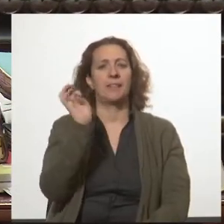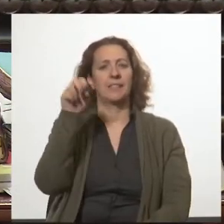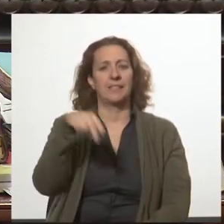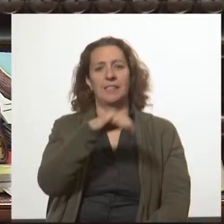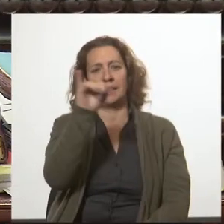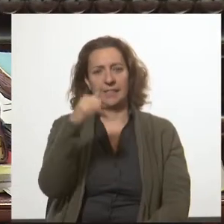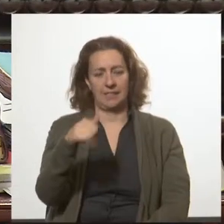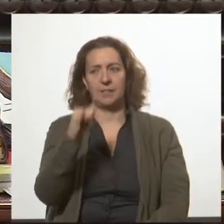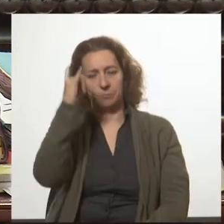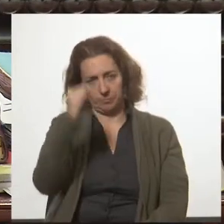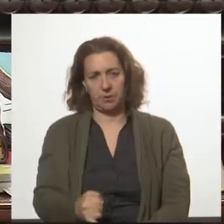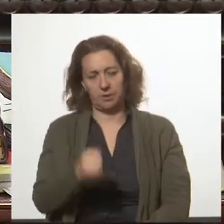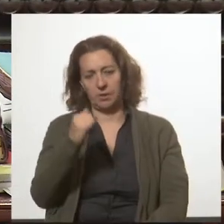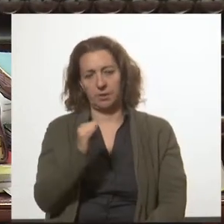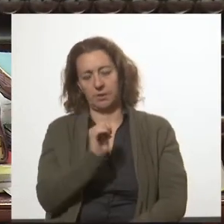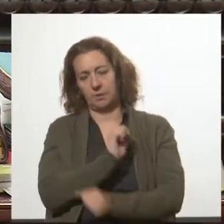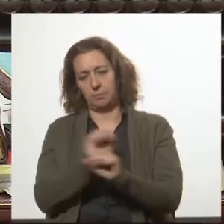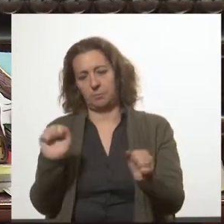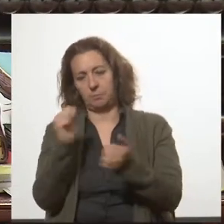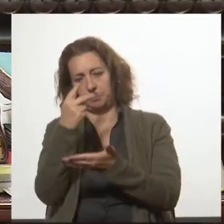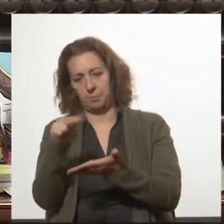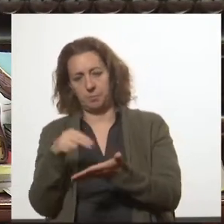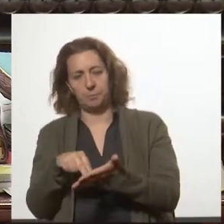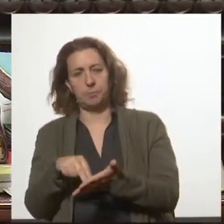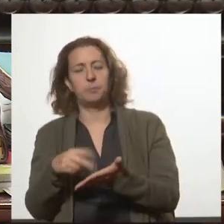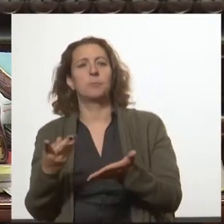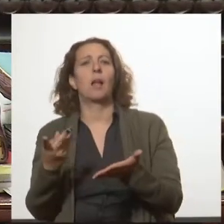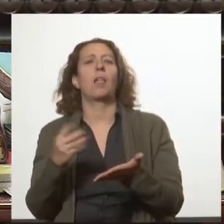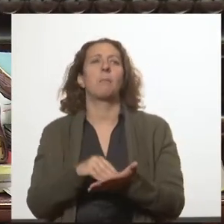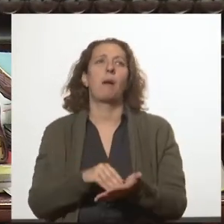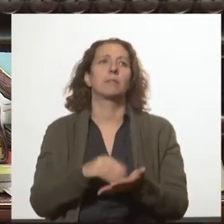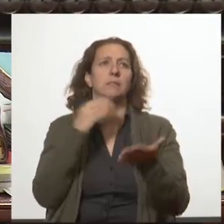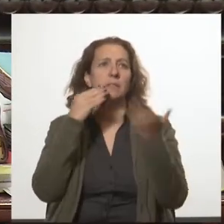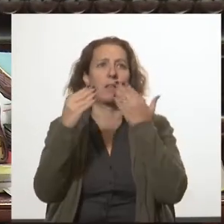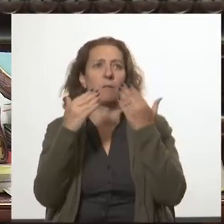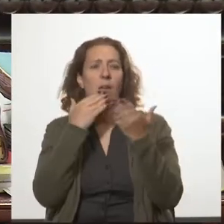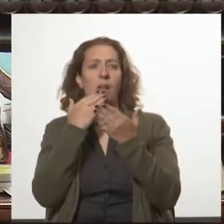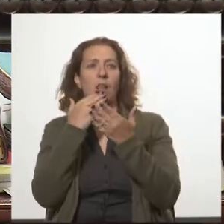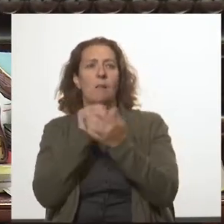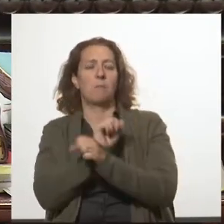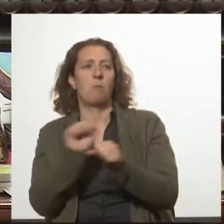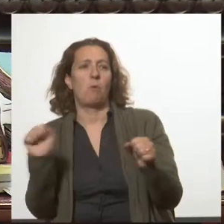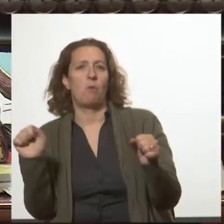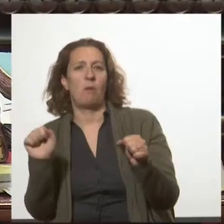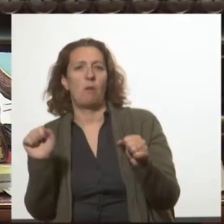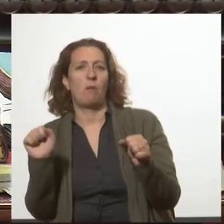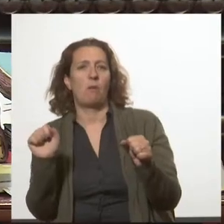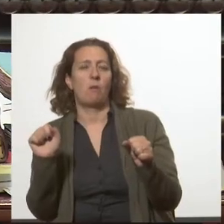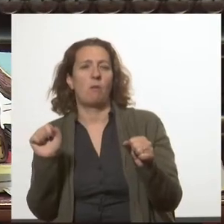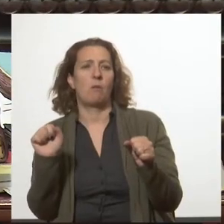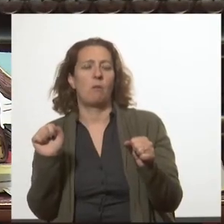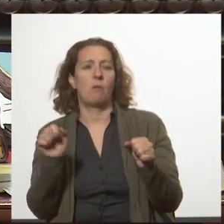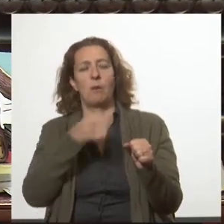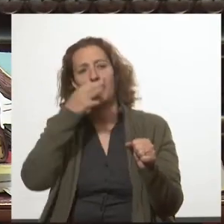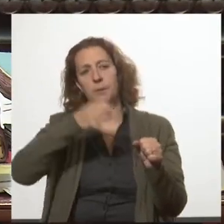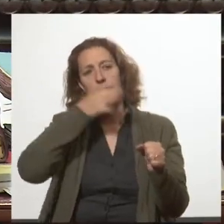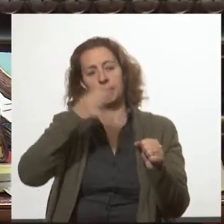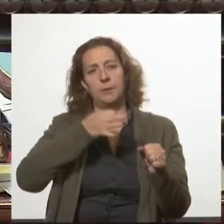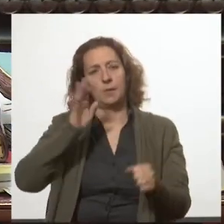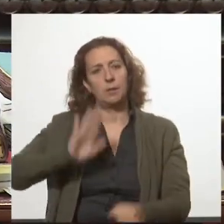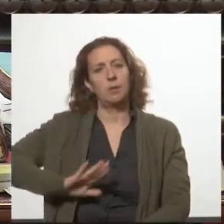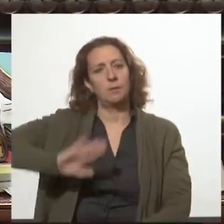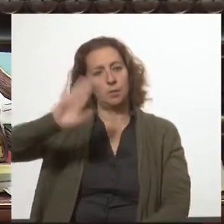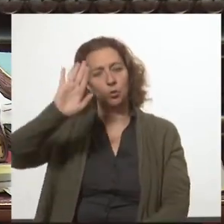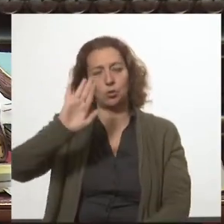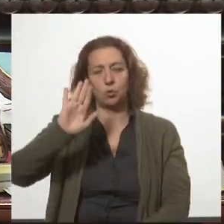leerlo porque además de hablar de la facultad de emitir votos de simple